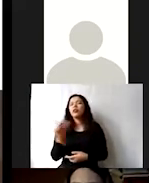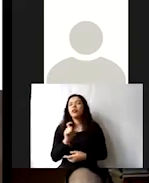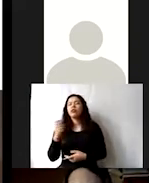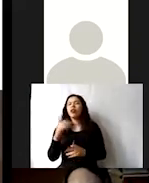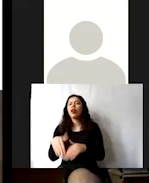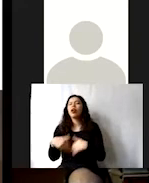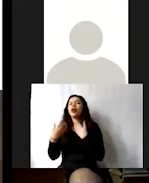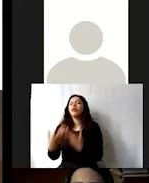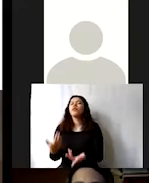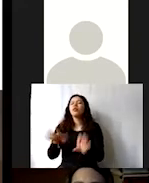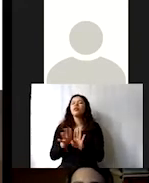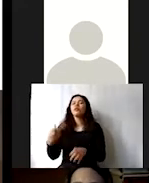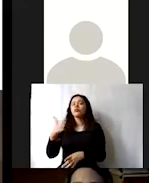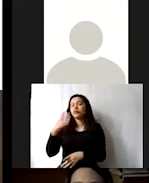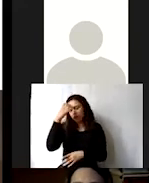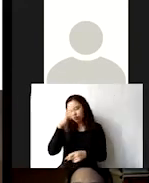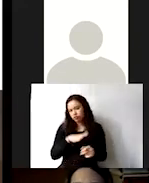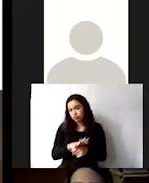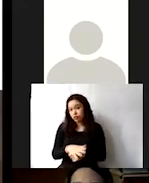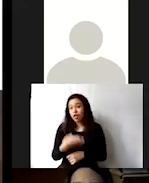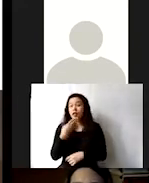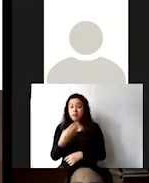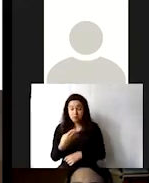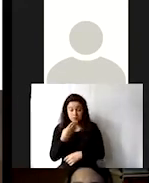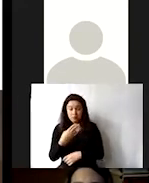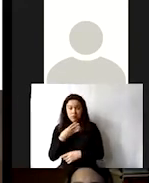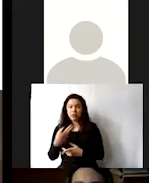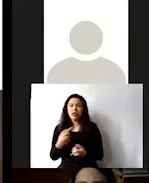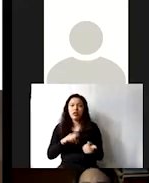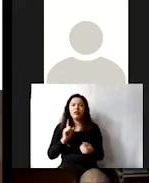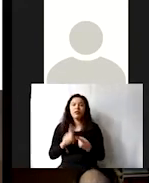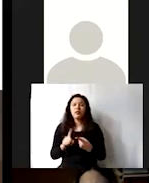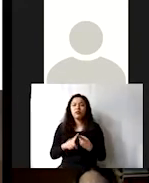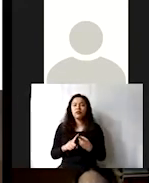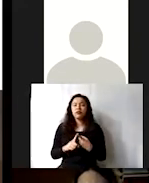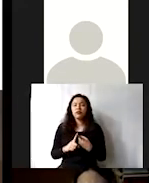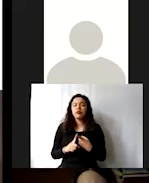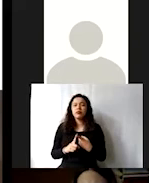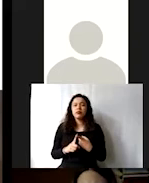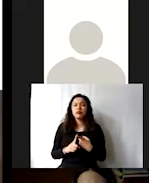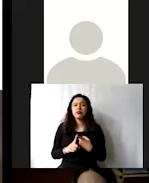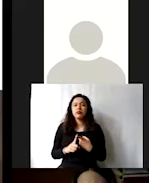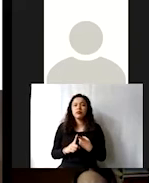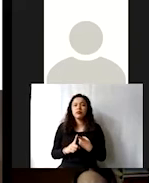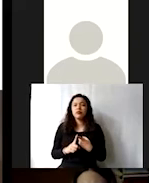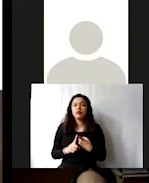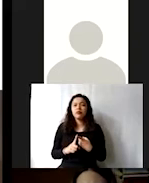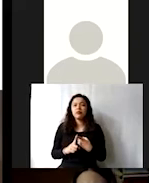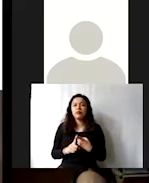exterior? Bastante bien, porque el primer punto pues es el hecho